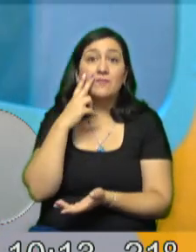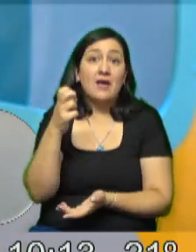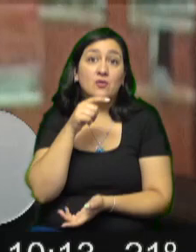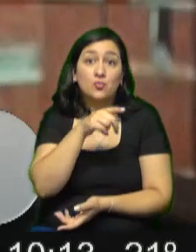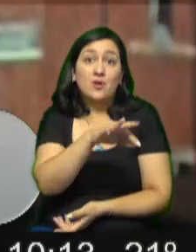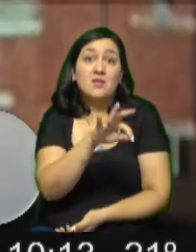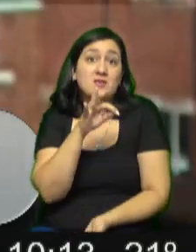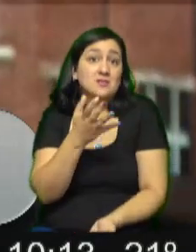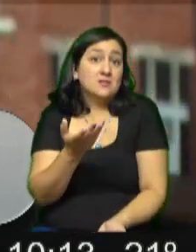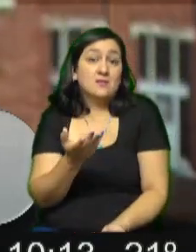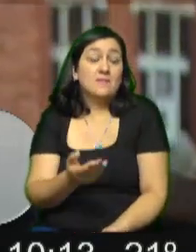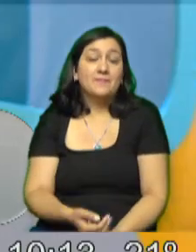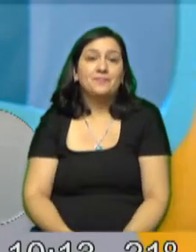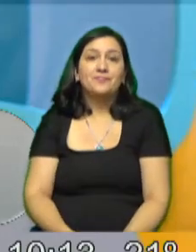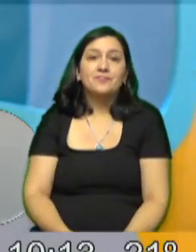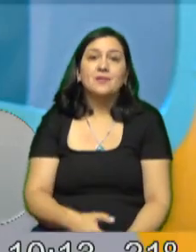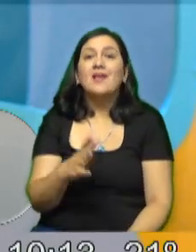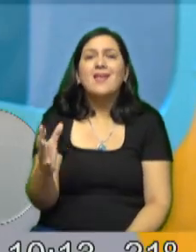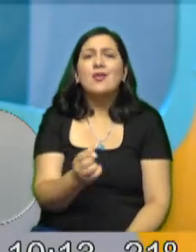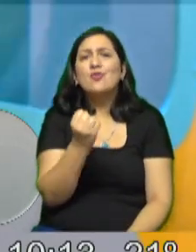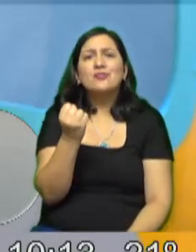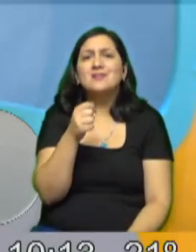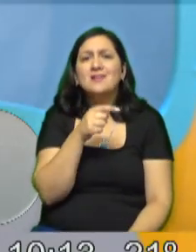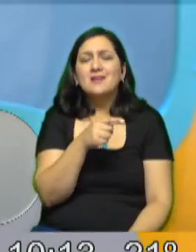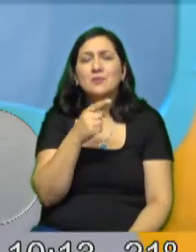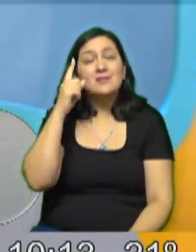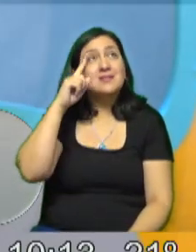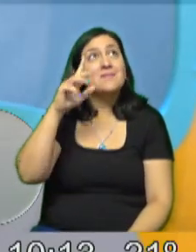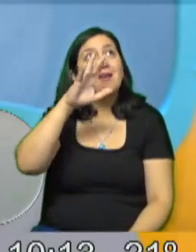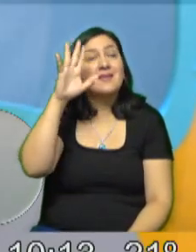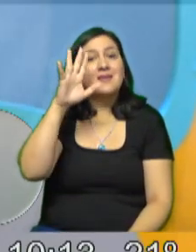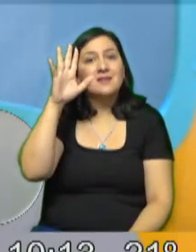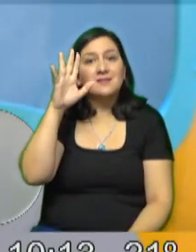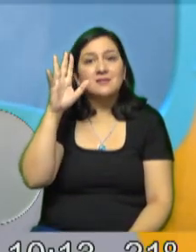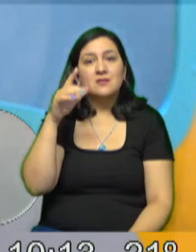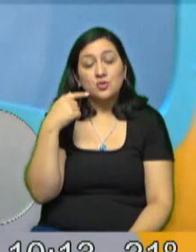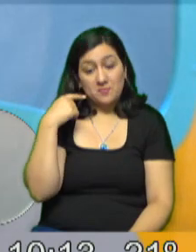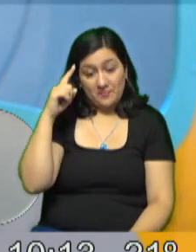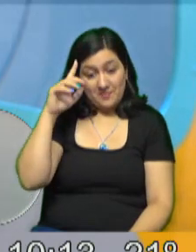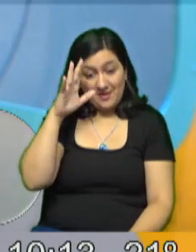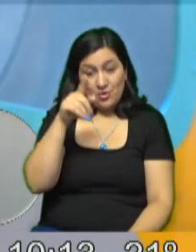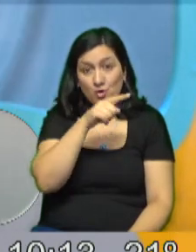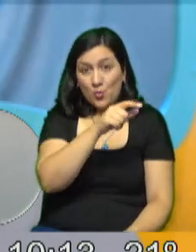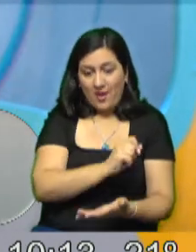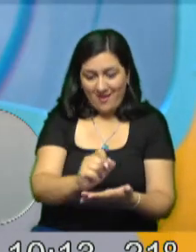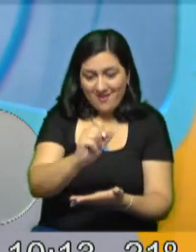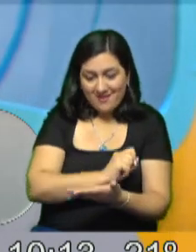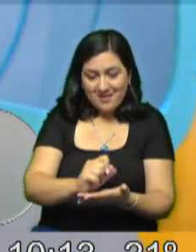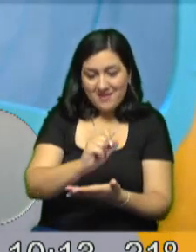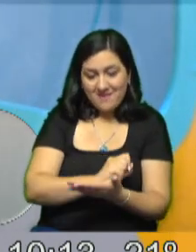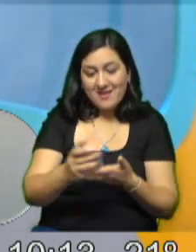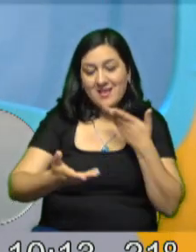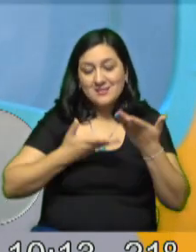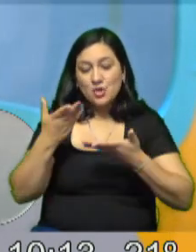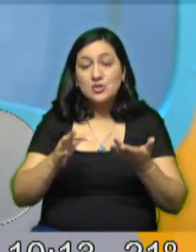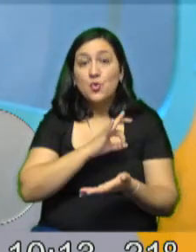todos lados. ¿Qué encontrás ahí? Porque uno te imagina, y por un lado te imagino escribiendo tus canciones o tus poemas, y por